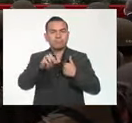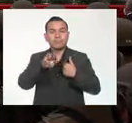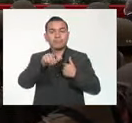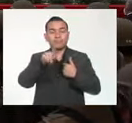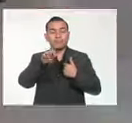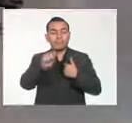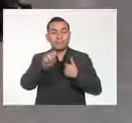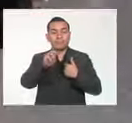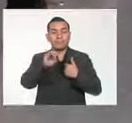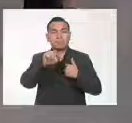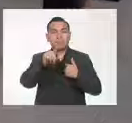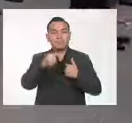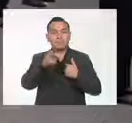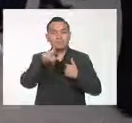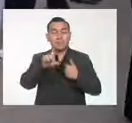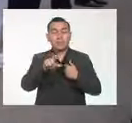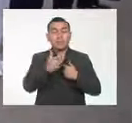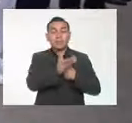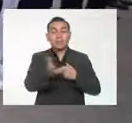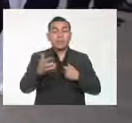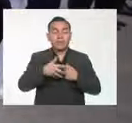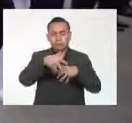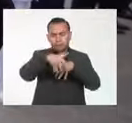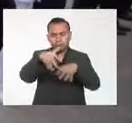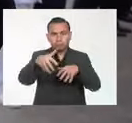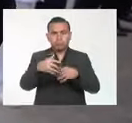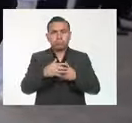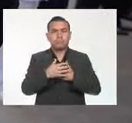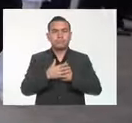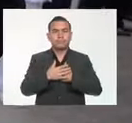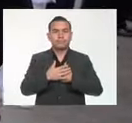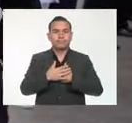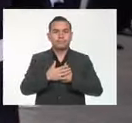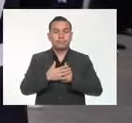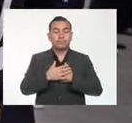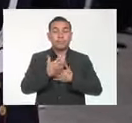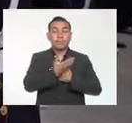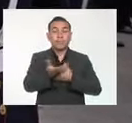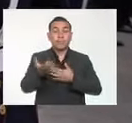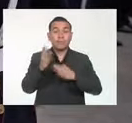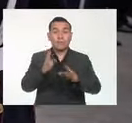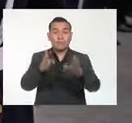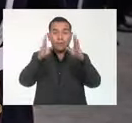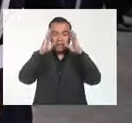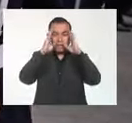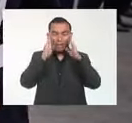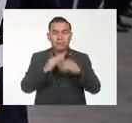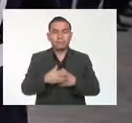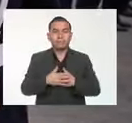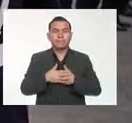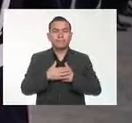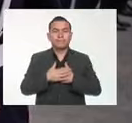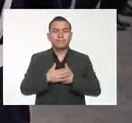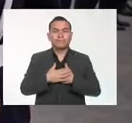Navarro Espino, de las tropas en formación de parada. Unidad de atención. ¡Ir!